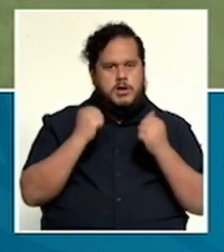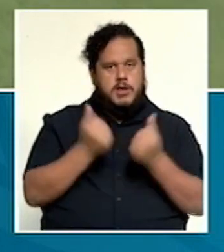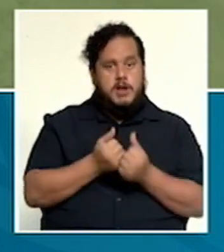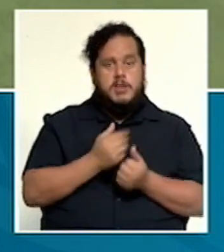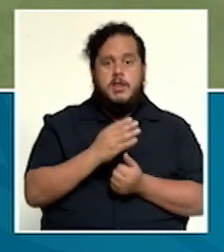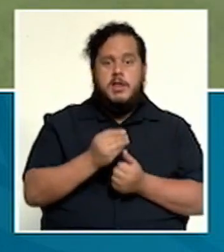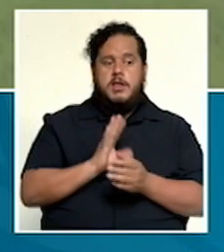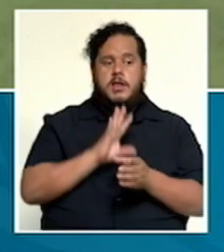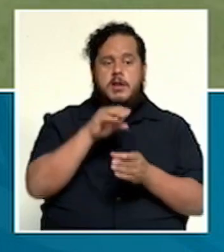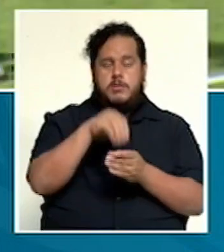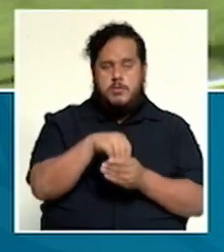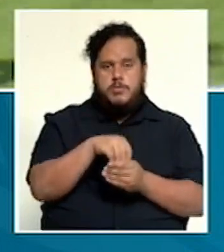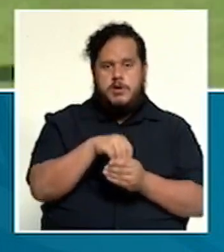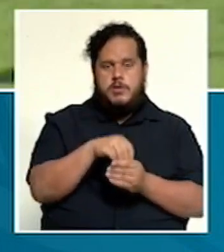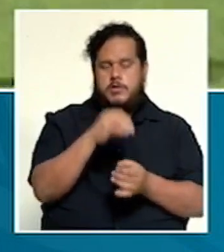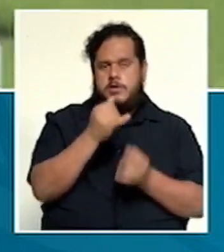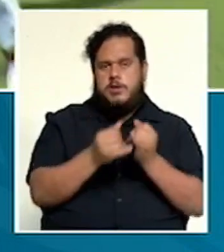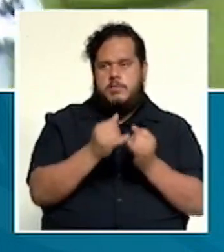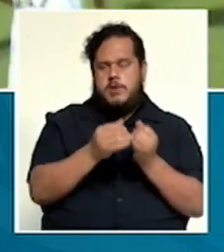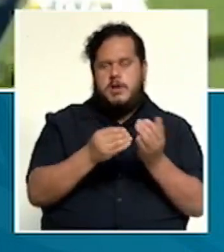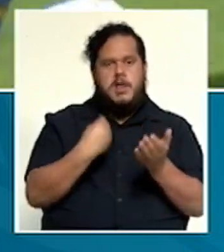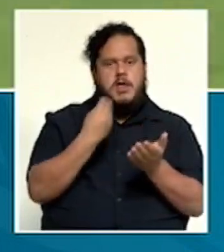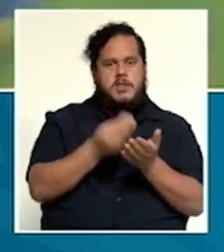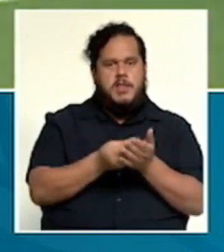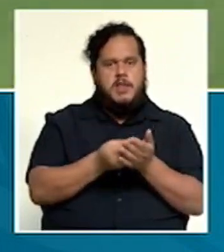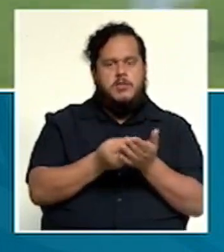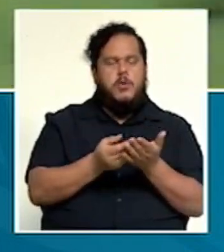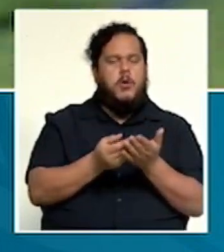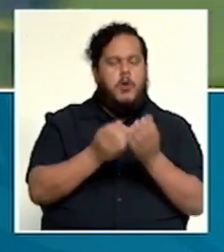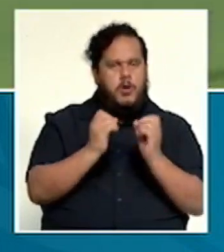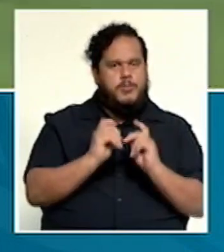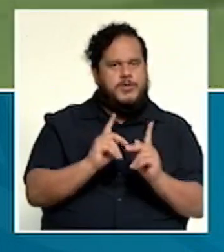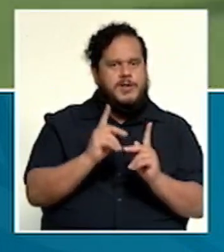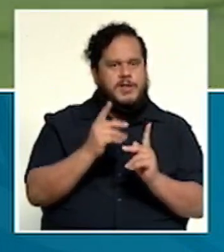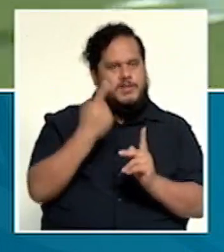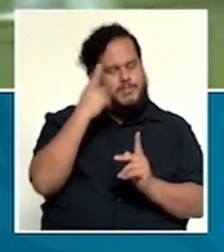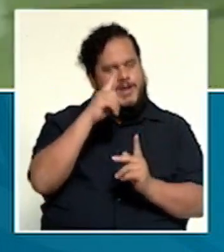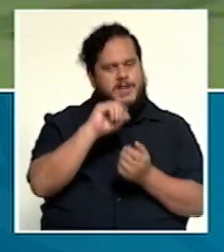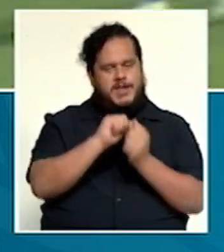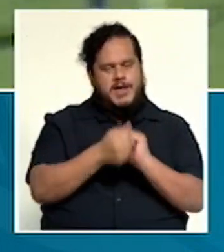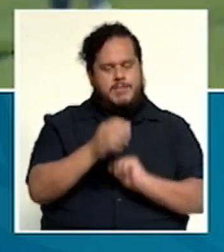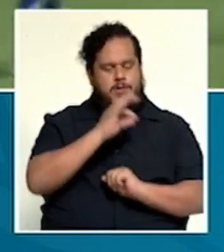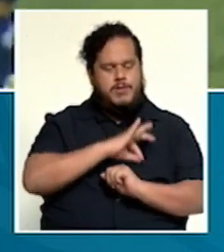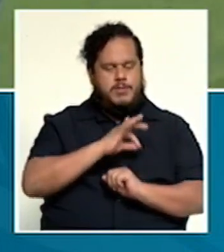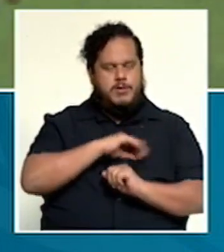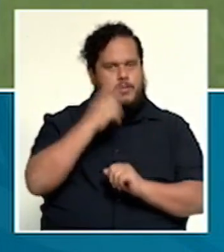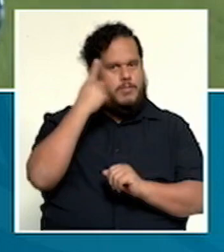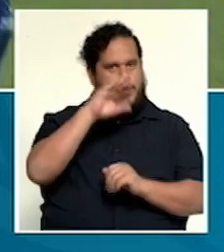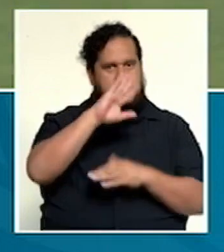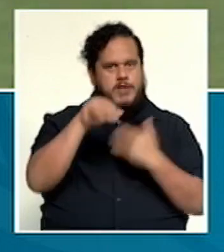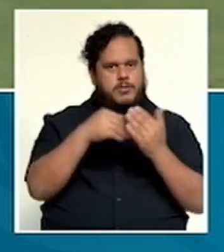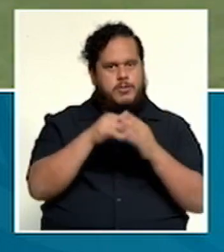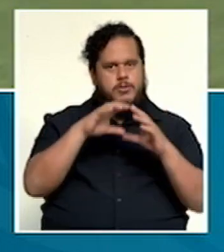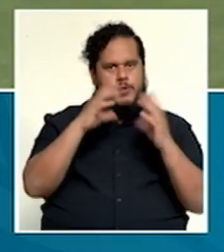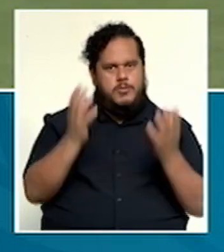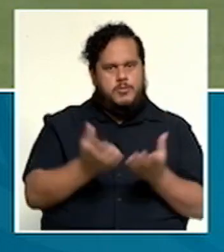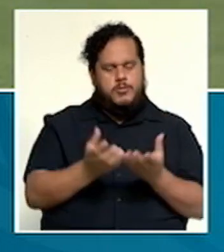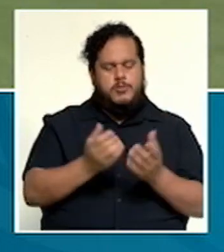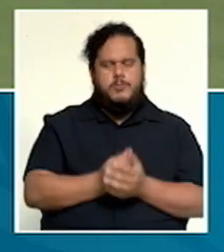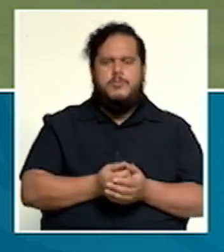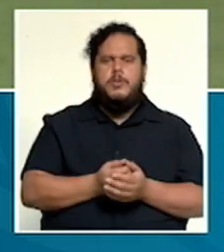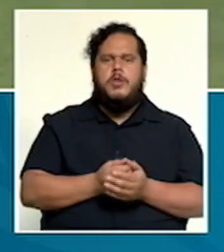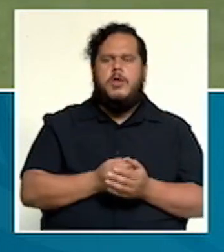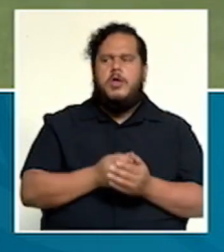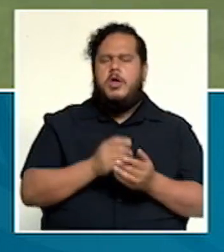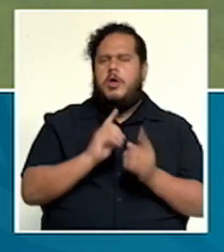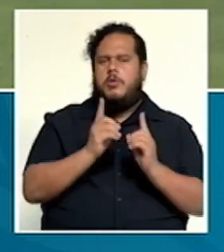que la incorporación termina dando réditos para que sea un beneficio para todo el mundo. ¿Cuál es su valoración